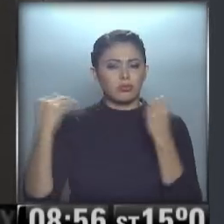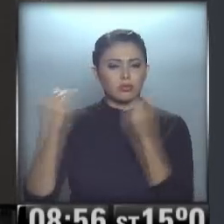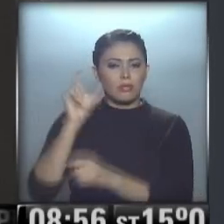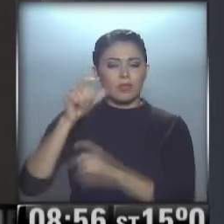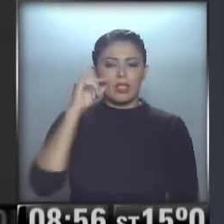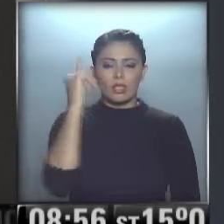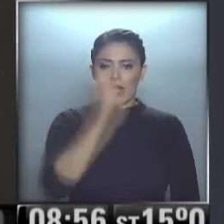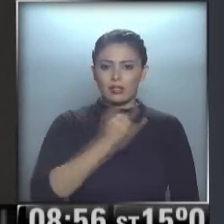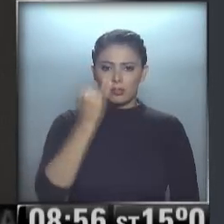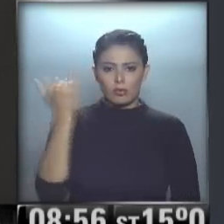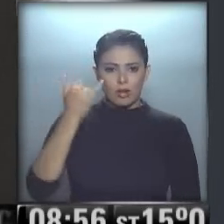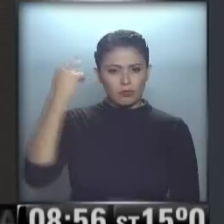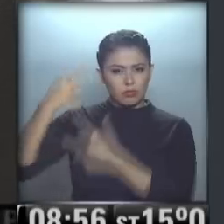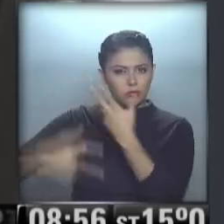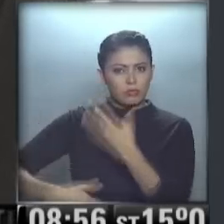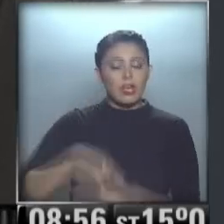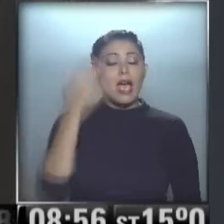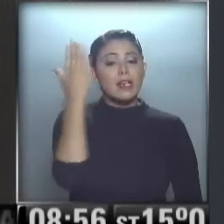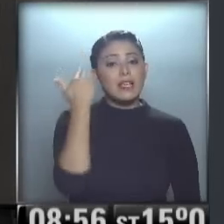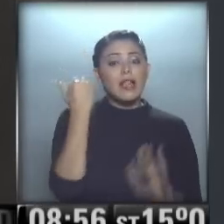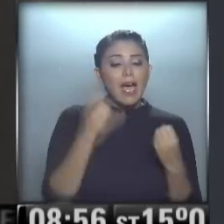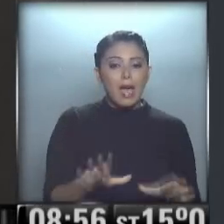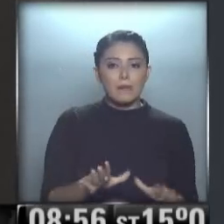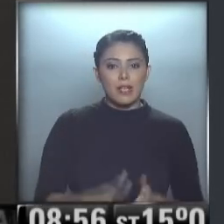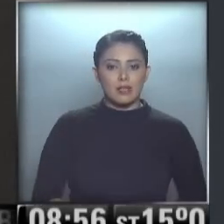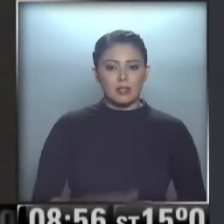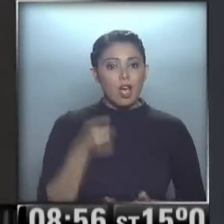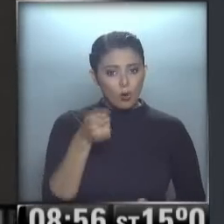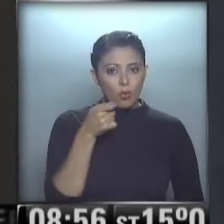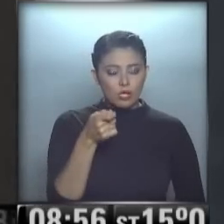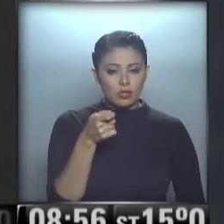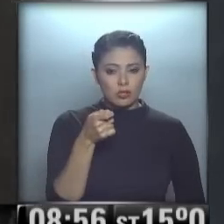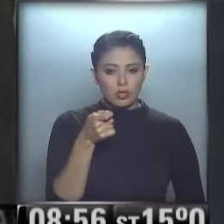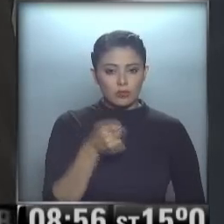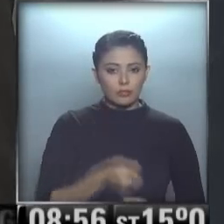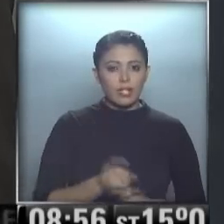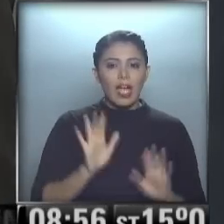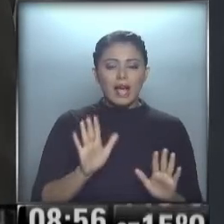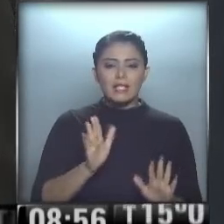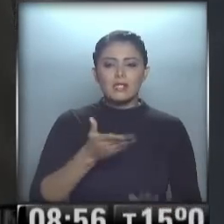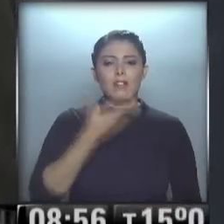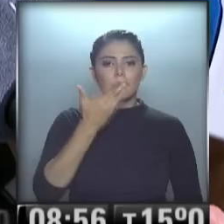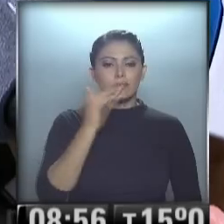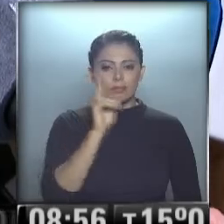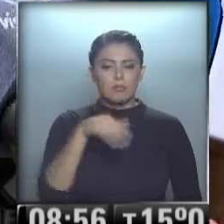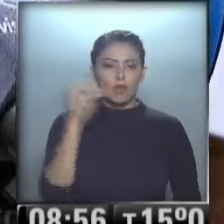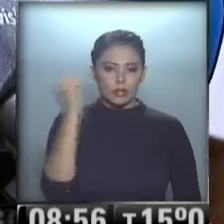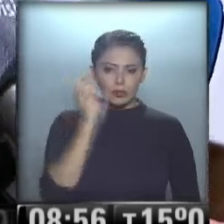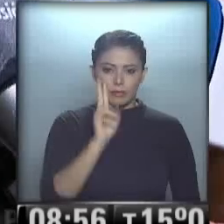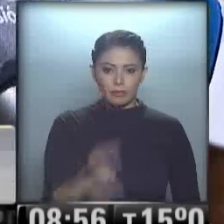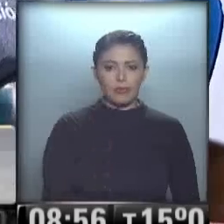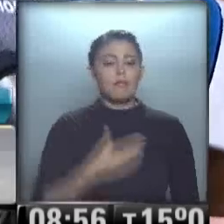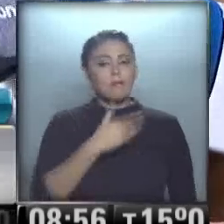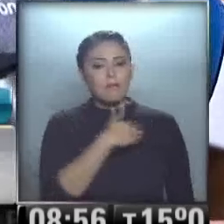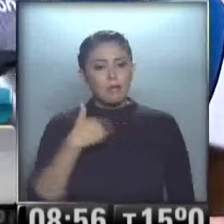encuentran en la causa y ayer cuando comenzaba justamente este juo estas eran las voces destacadas a mi